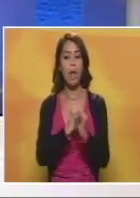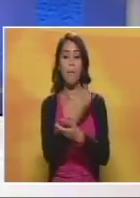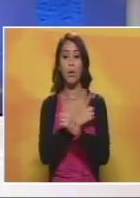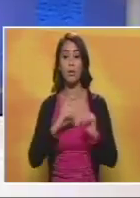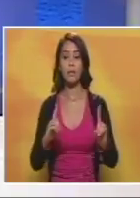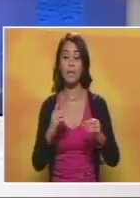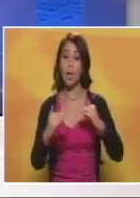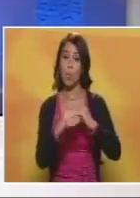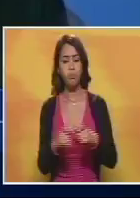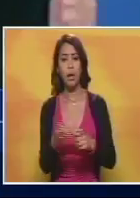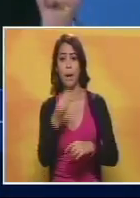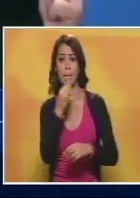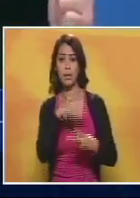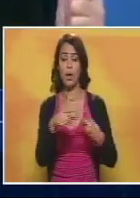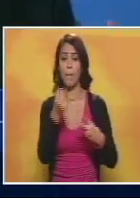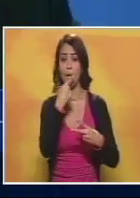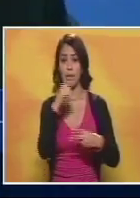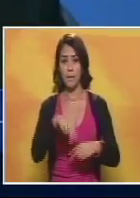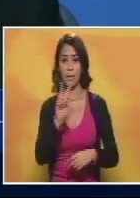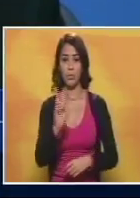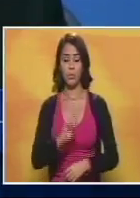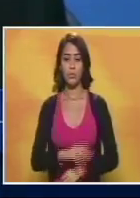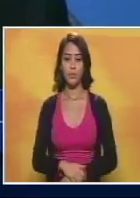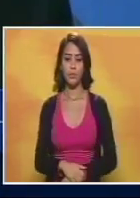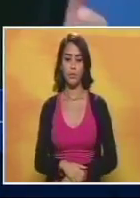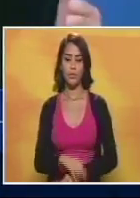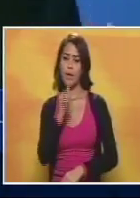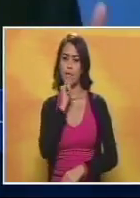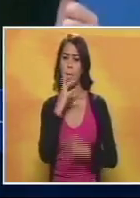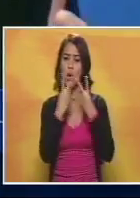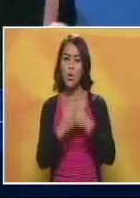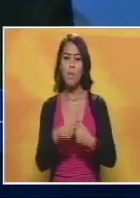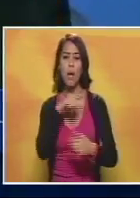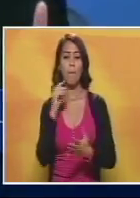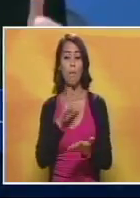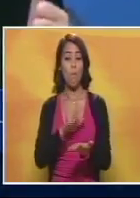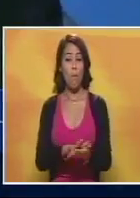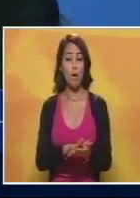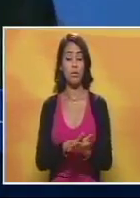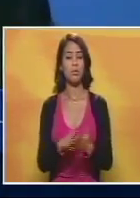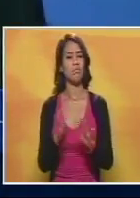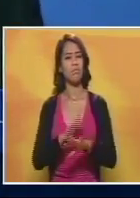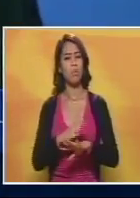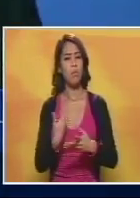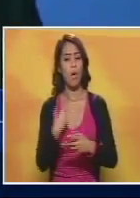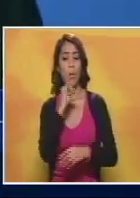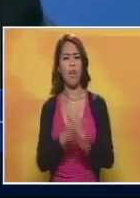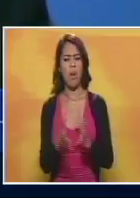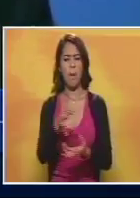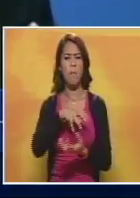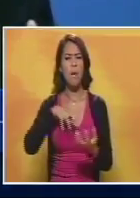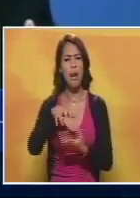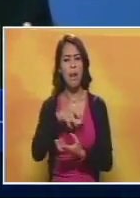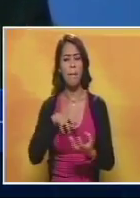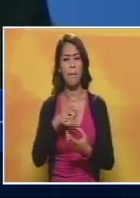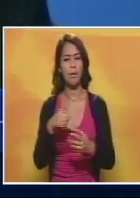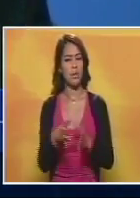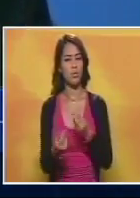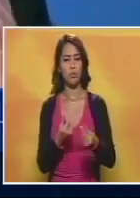Polémica. Bono ofreció disculpas por supuestos abusos cometidos en su ONG.